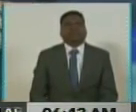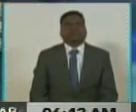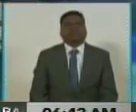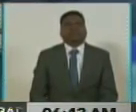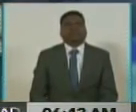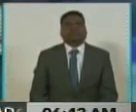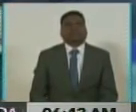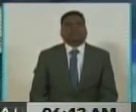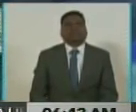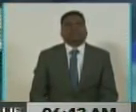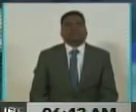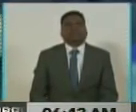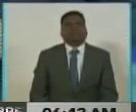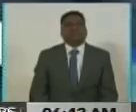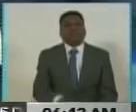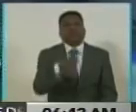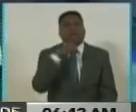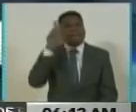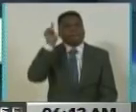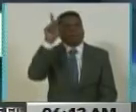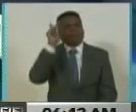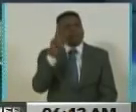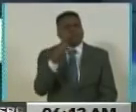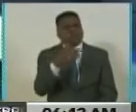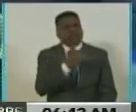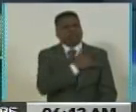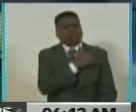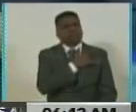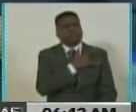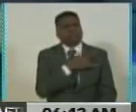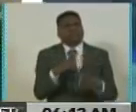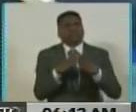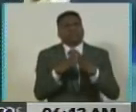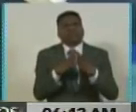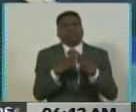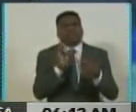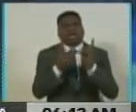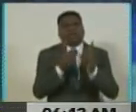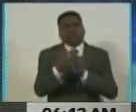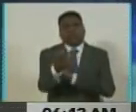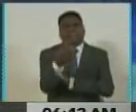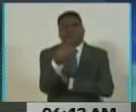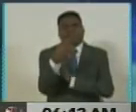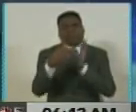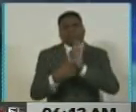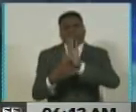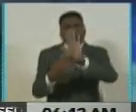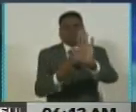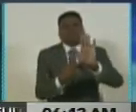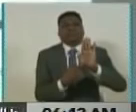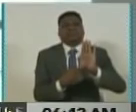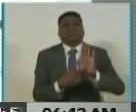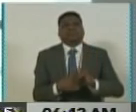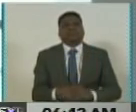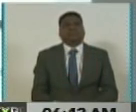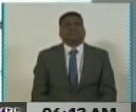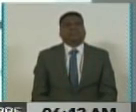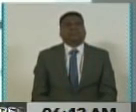conversación que sostienes con la profesora Mariclin Stelling, y queremos mostrar algunos de esos mensajes que hemos recibido a través de nuestras redes sociales. Nos